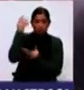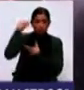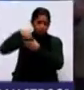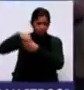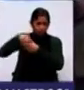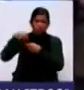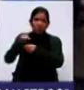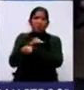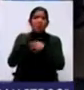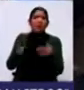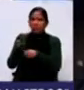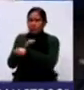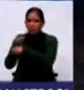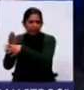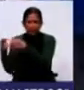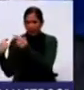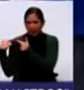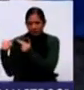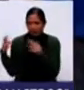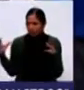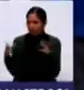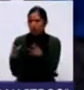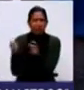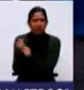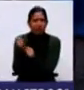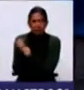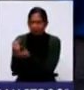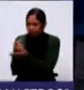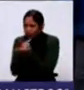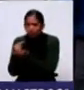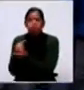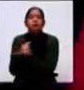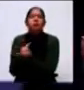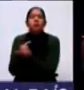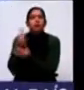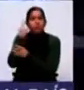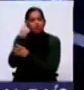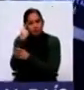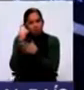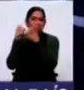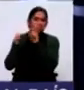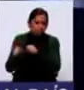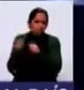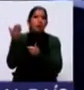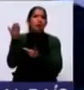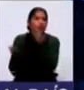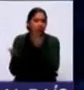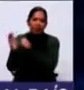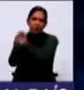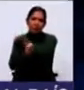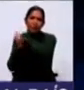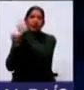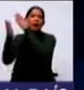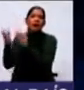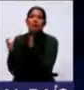los ministerios que involucran este trabajo, se analiza la posibilidad de flexibilizar las medidas y